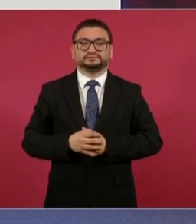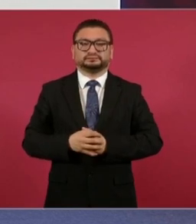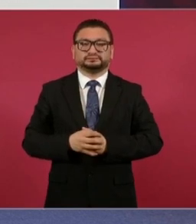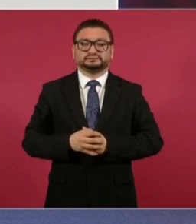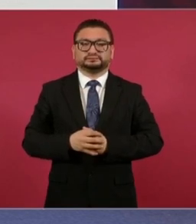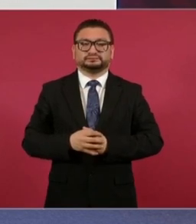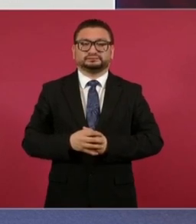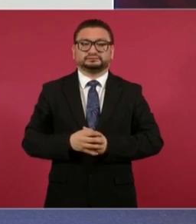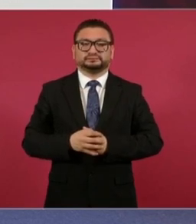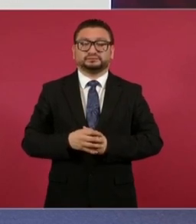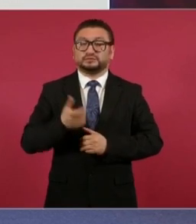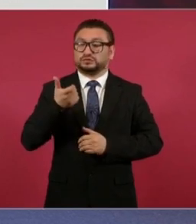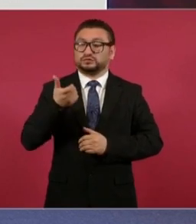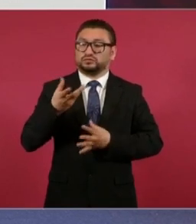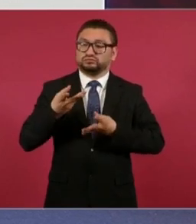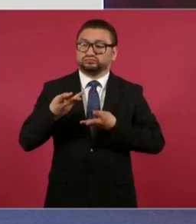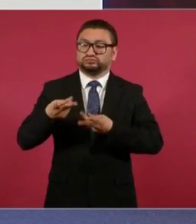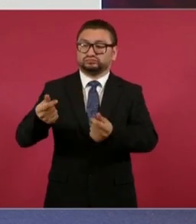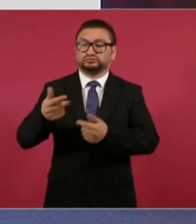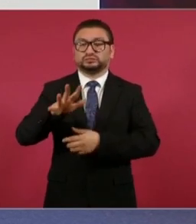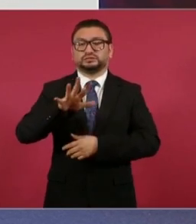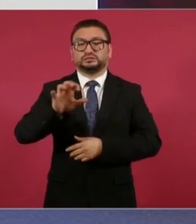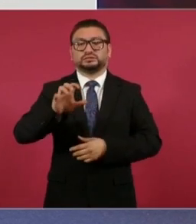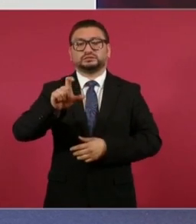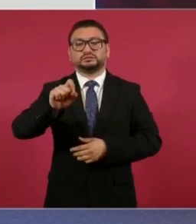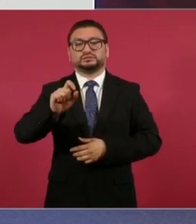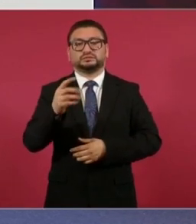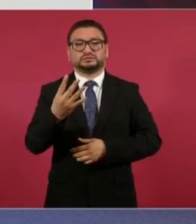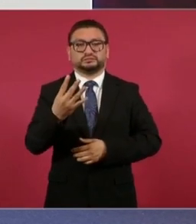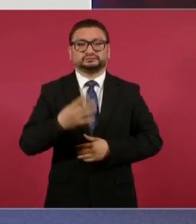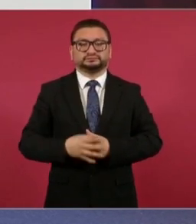919 ejercemos 524